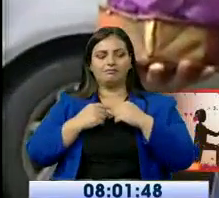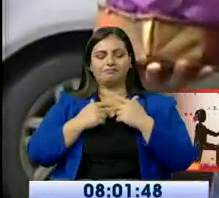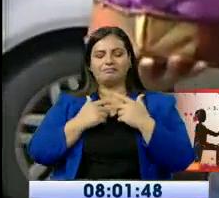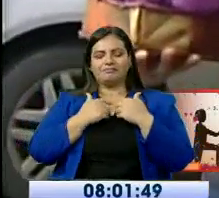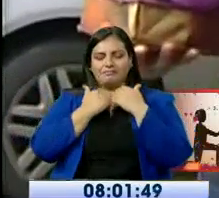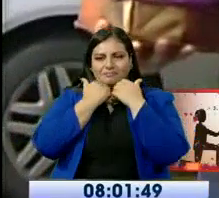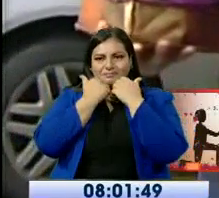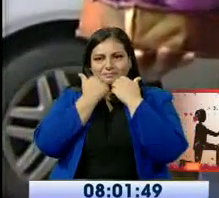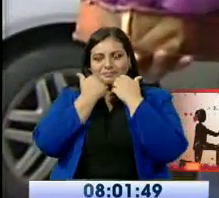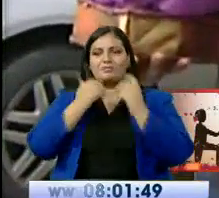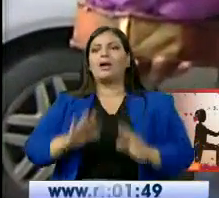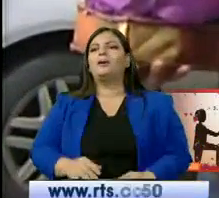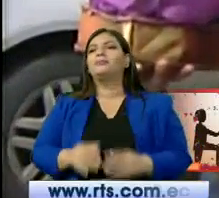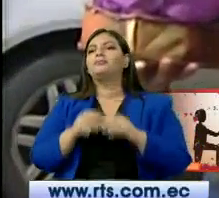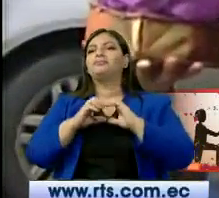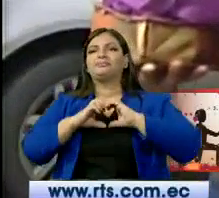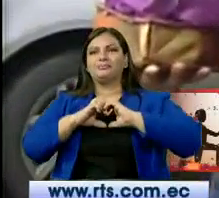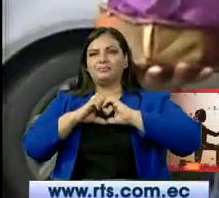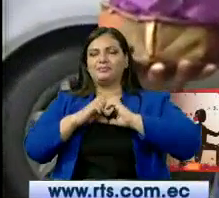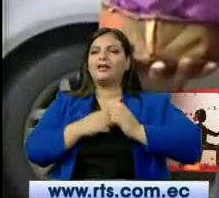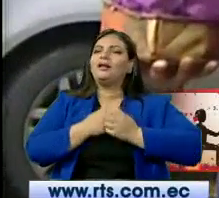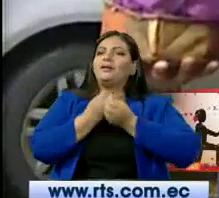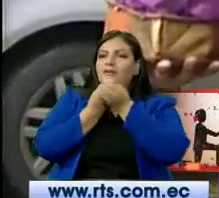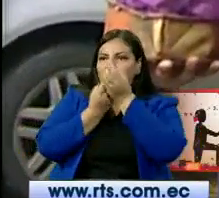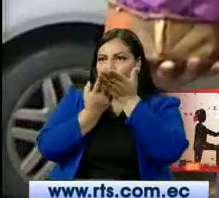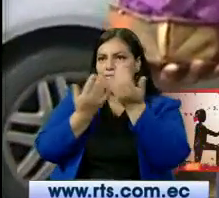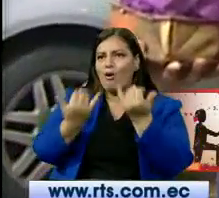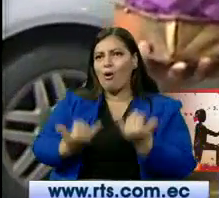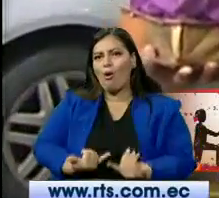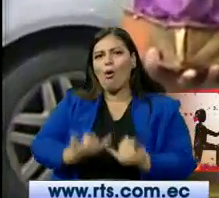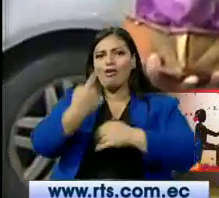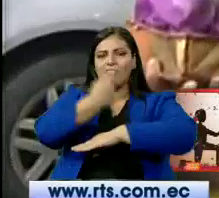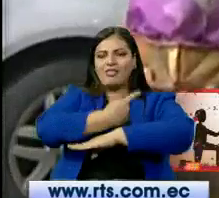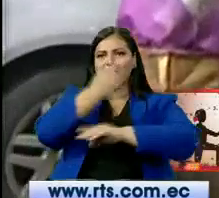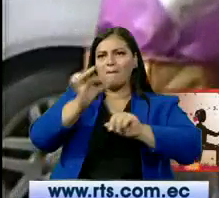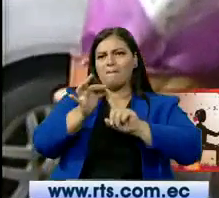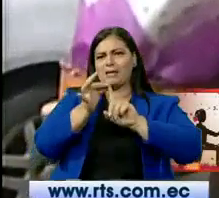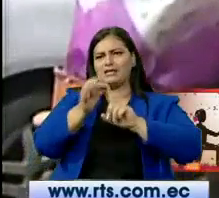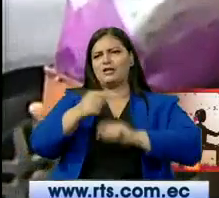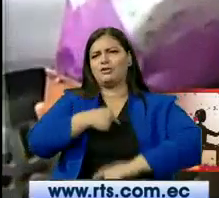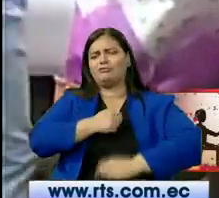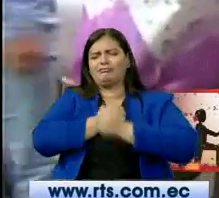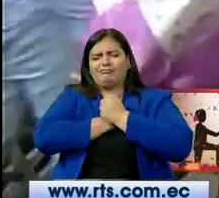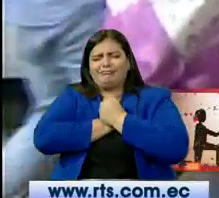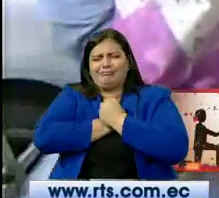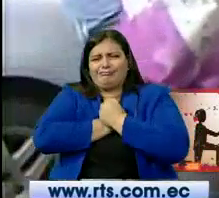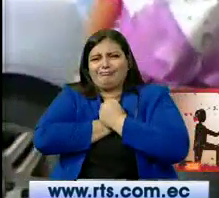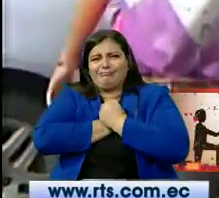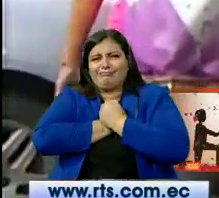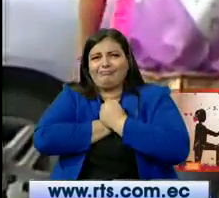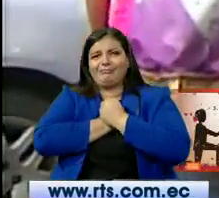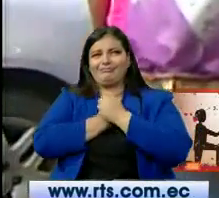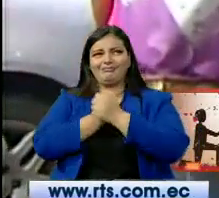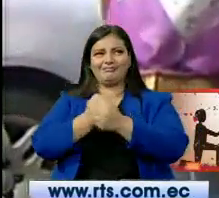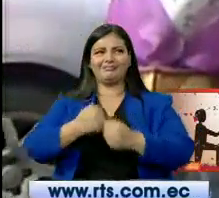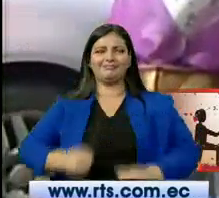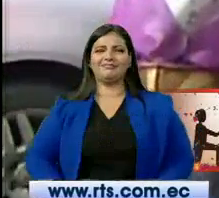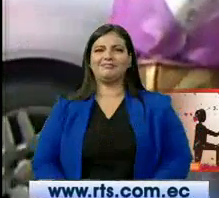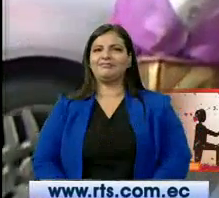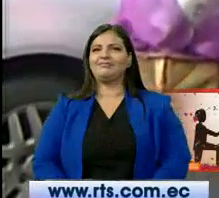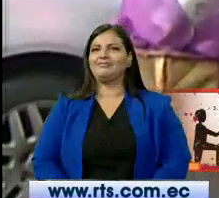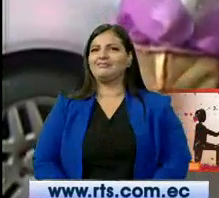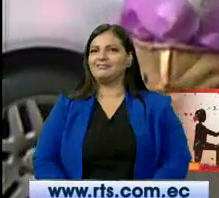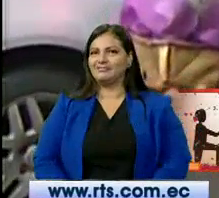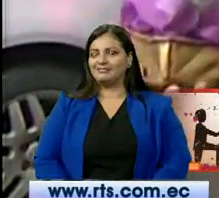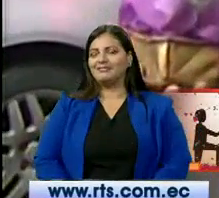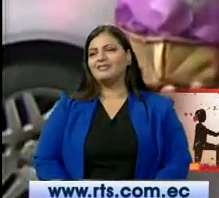día tan especial para los dos, quiero decirte que te amo demasiado, que eres la mujer de mi vida y que no cambiaría por nada